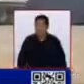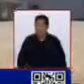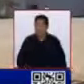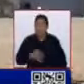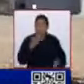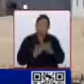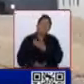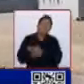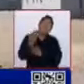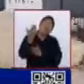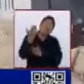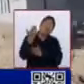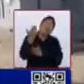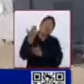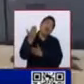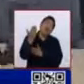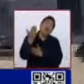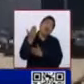¡Buenos días!